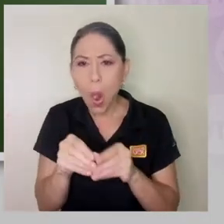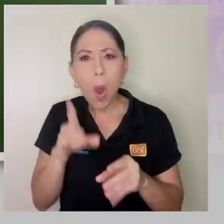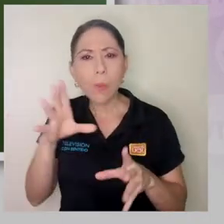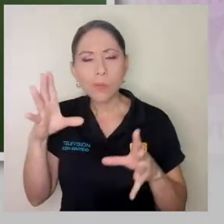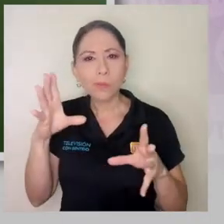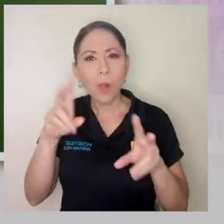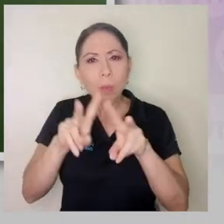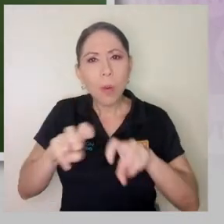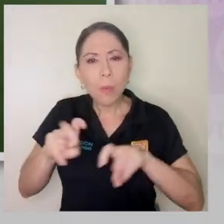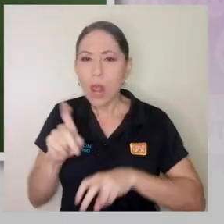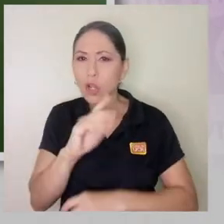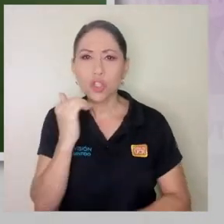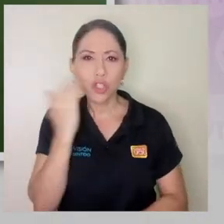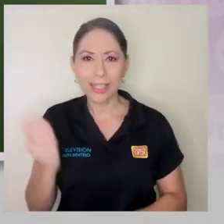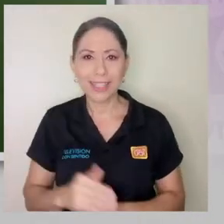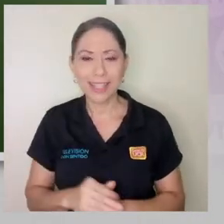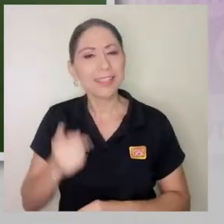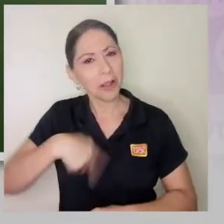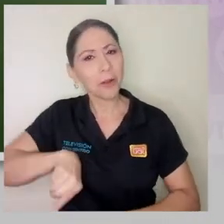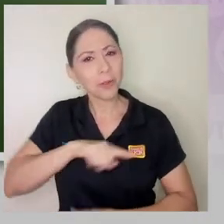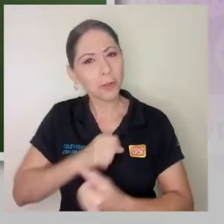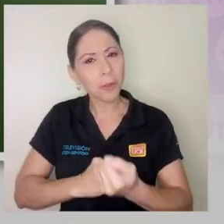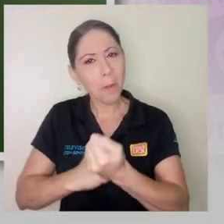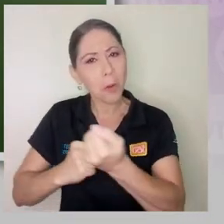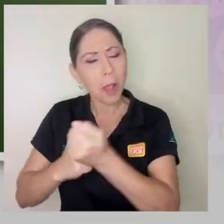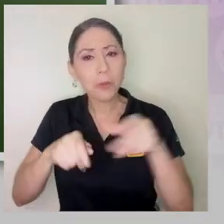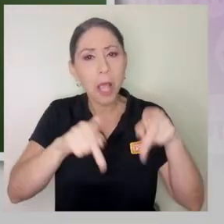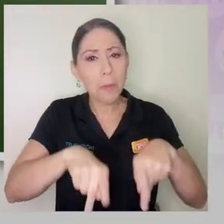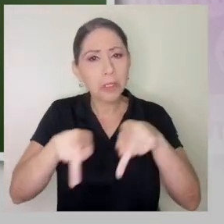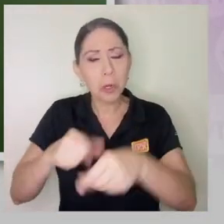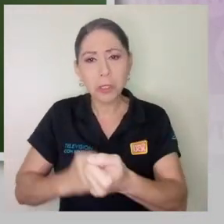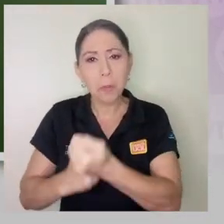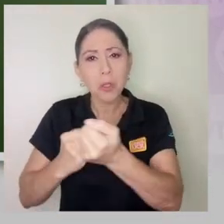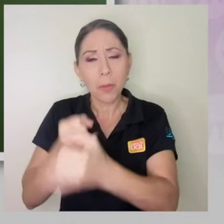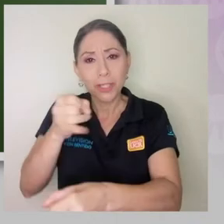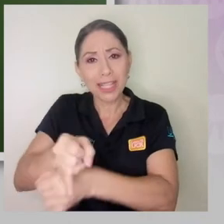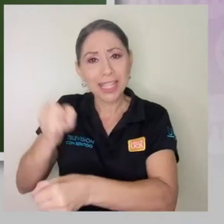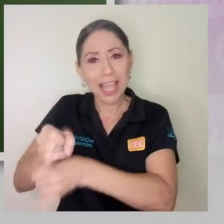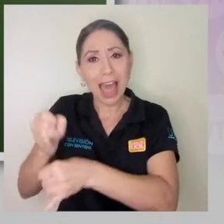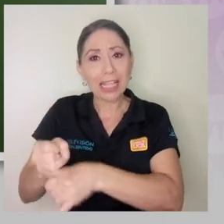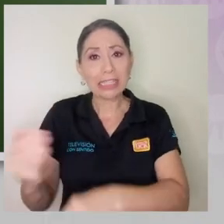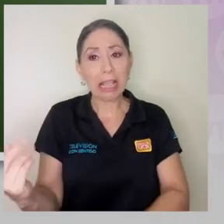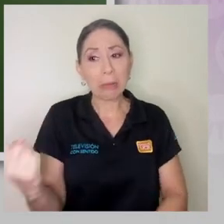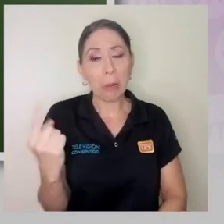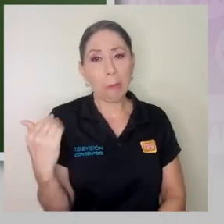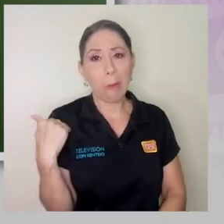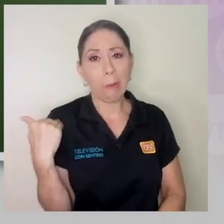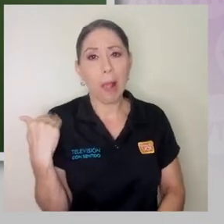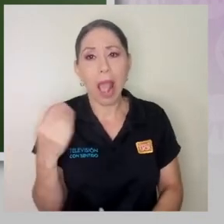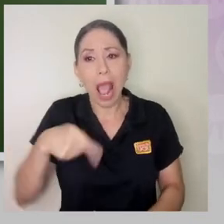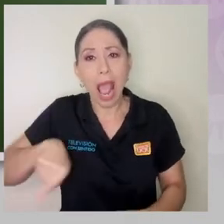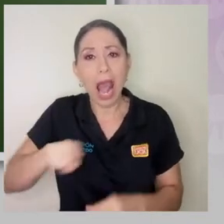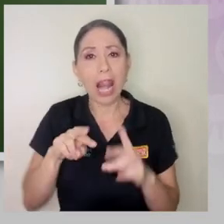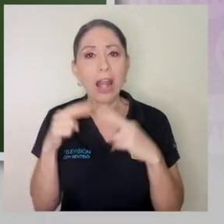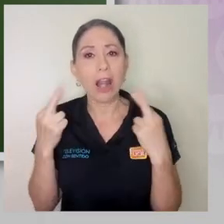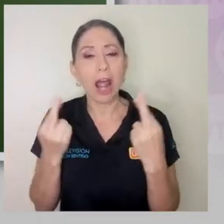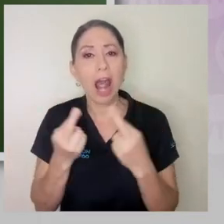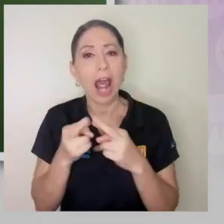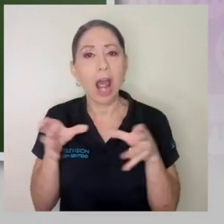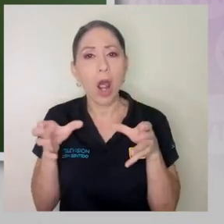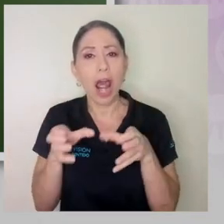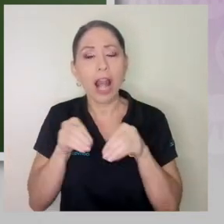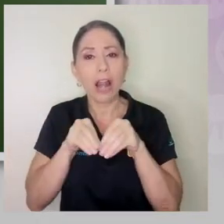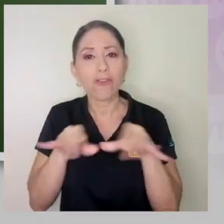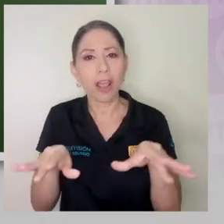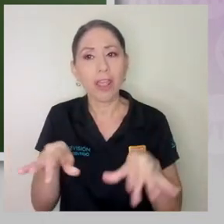Entonces nosotros sí hemos apoyado a las personas o entidades que se han acercado a la red mostrándonos su